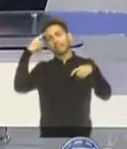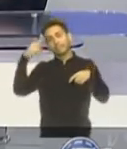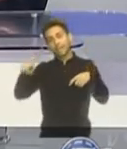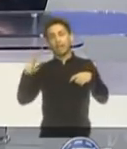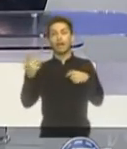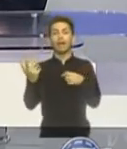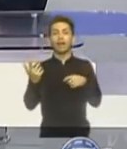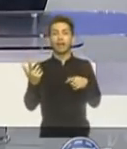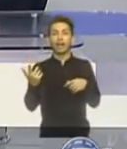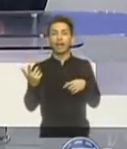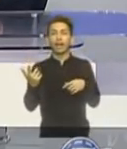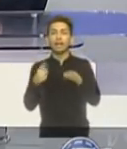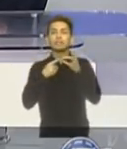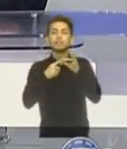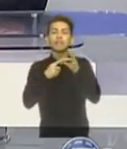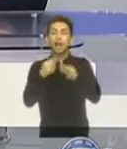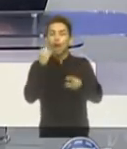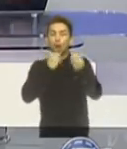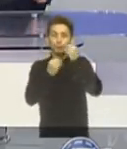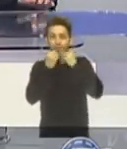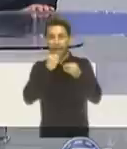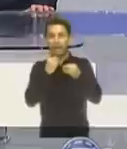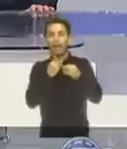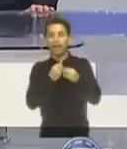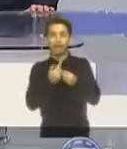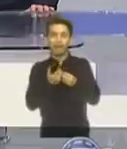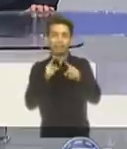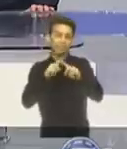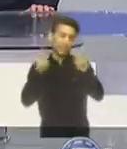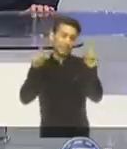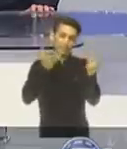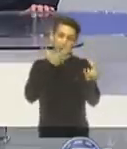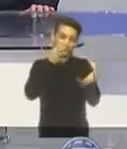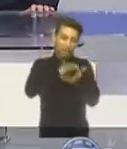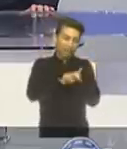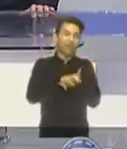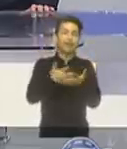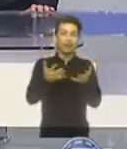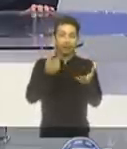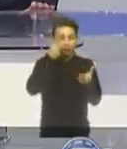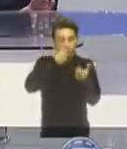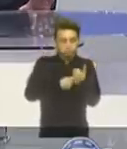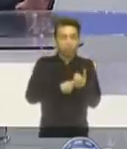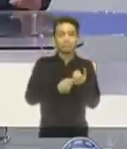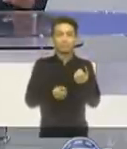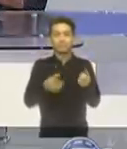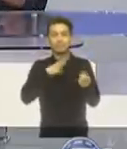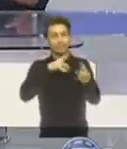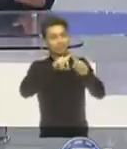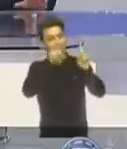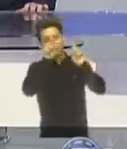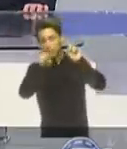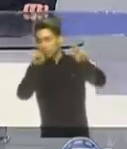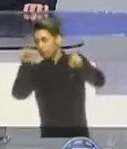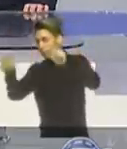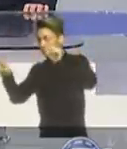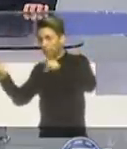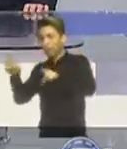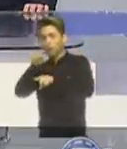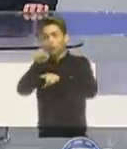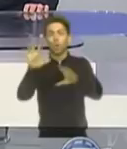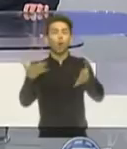esta especialidad. Es un sándwich diferente que pues en todo el mundo tiene diferentes connotaciones, cada quien lo prepara a su estilo y nosotros